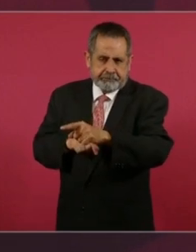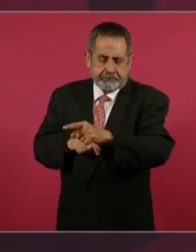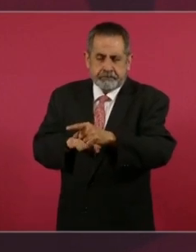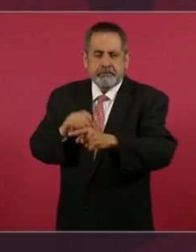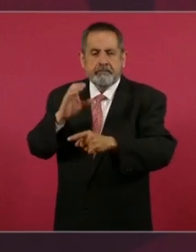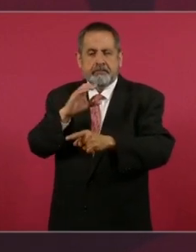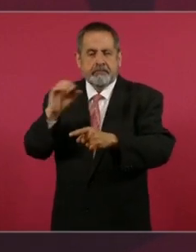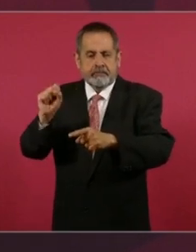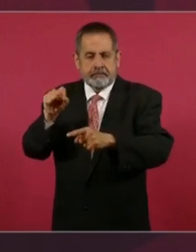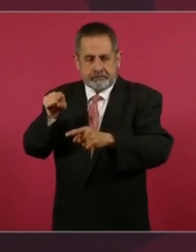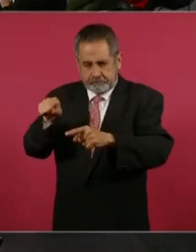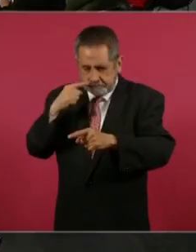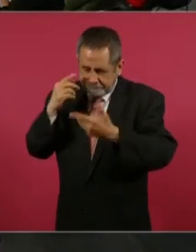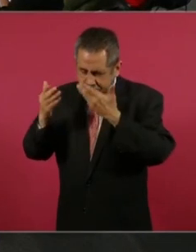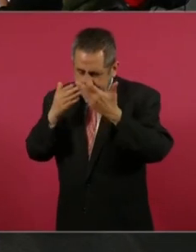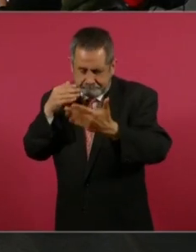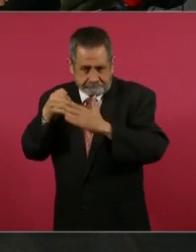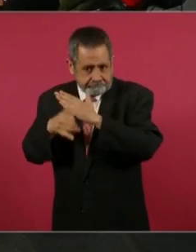ciencias sociales,